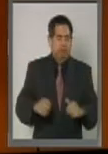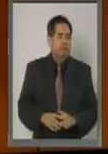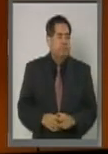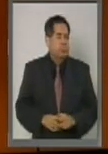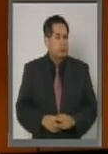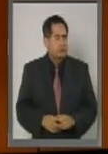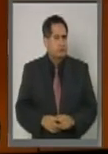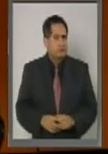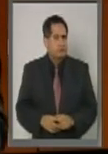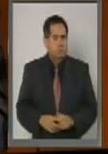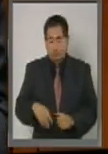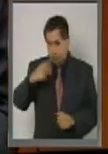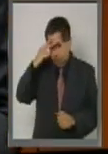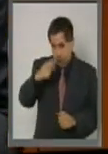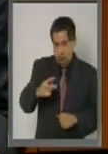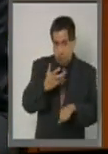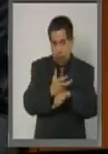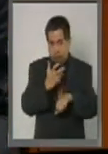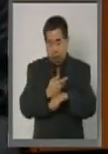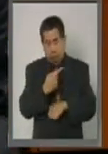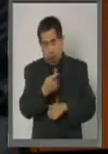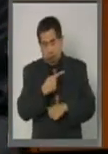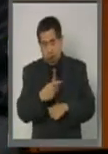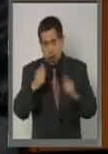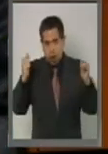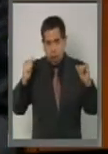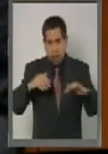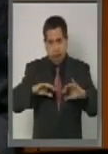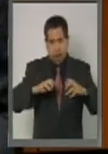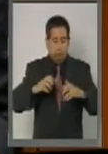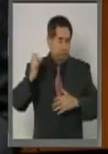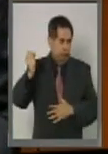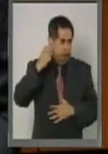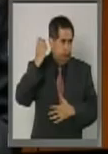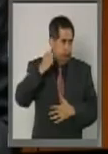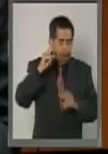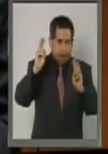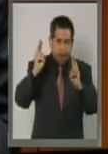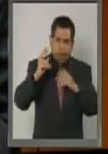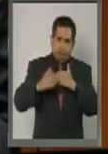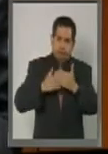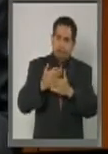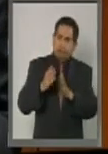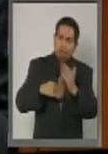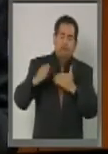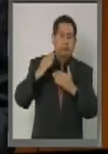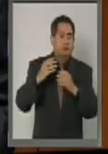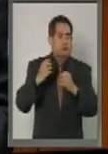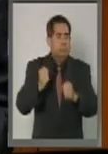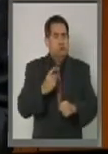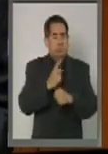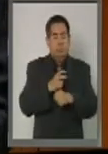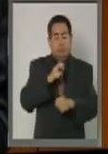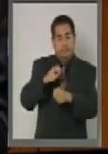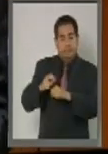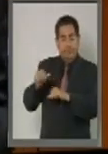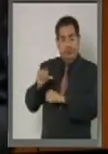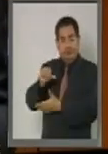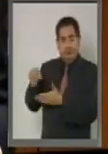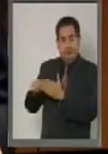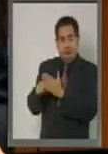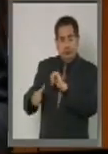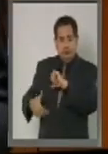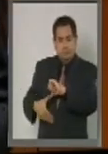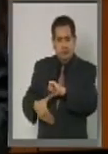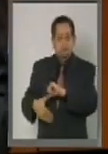México y Estados Unidos organizamos la conferencia sobre prosperidad y seguridad en Centroamérica, en los países del Triángulo